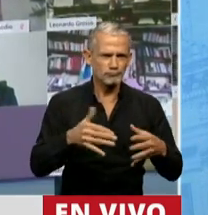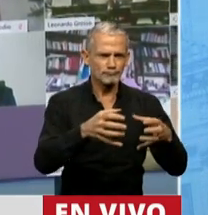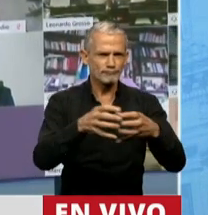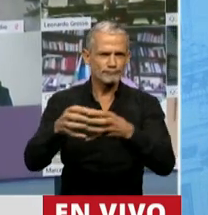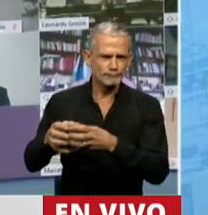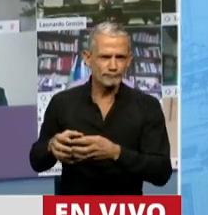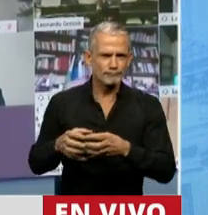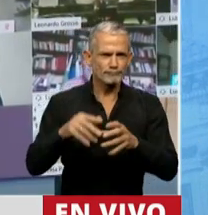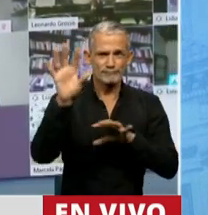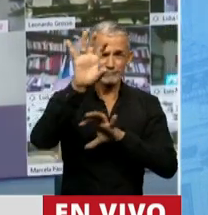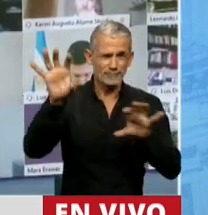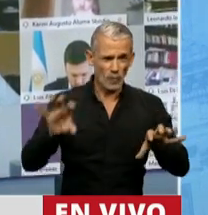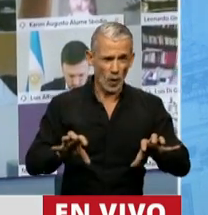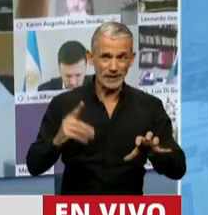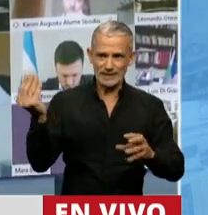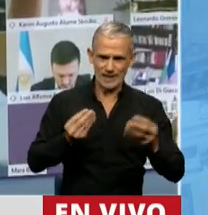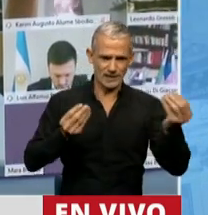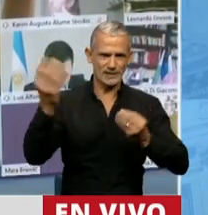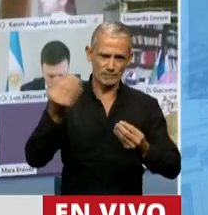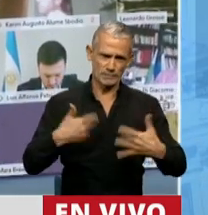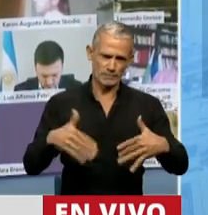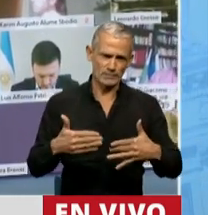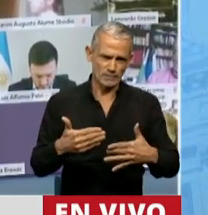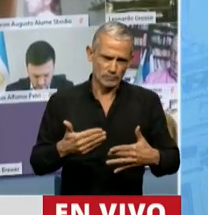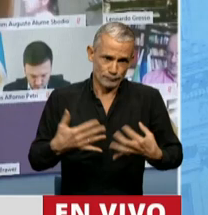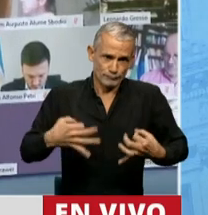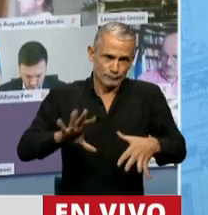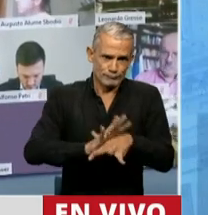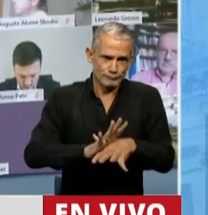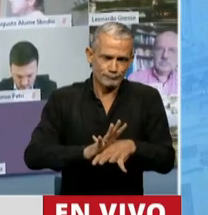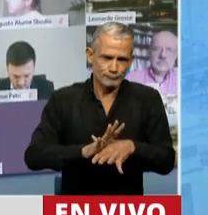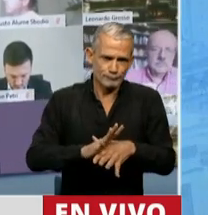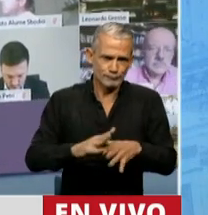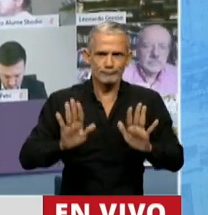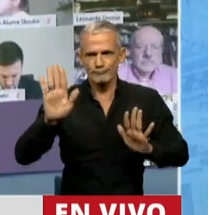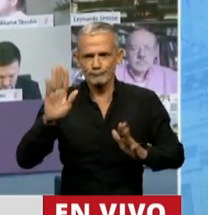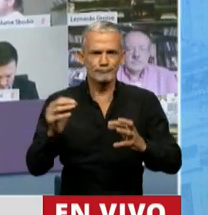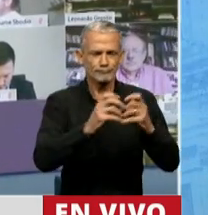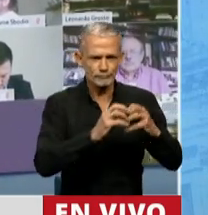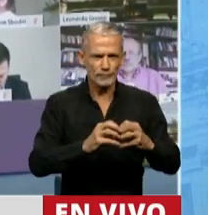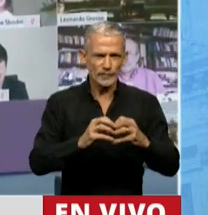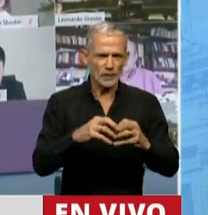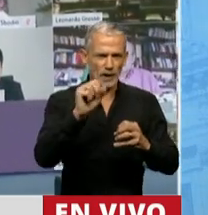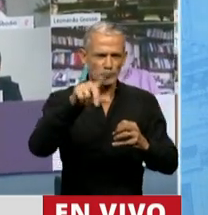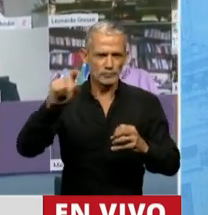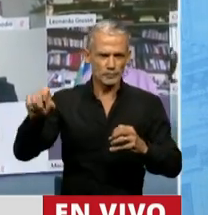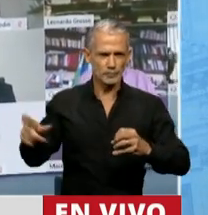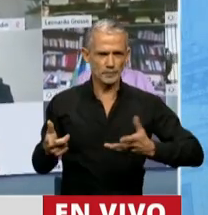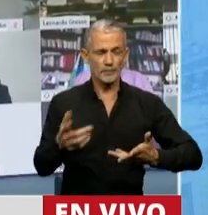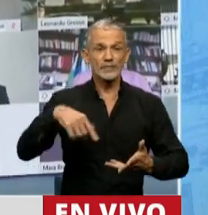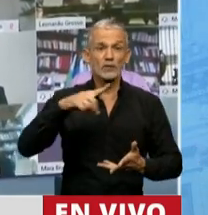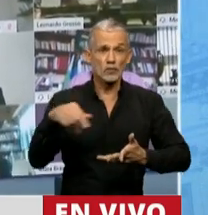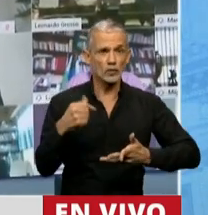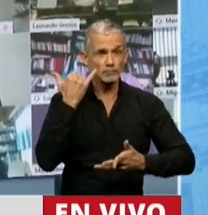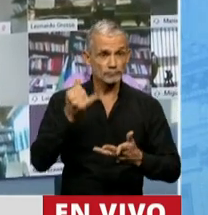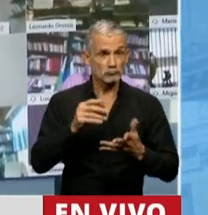distintos distritos de los que vienen y legítimamente han planteado este debate, y creo que lo hemos